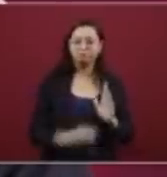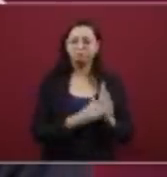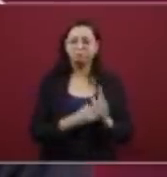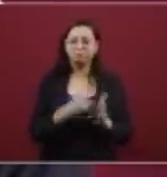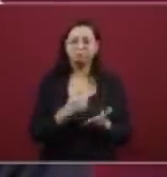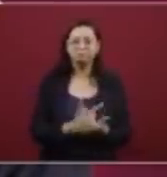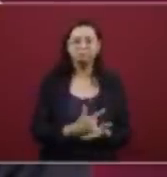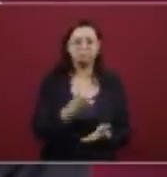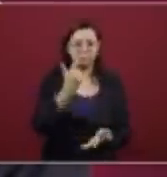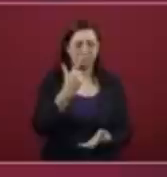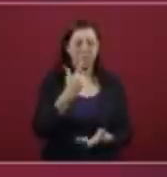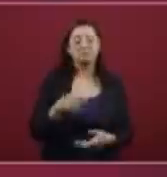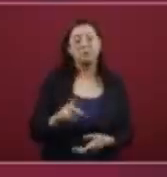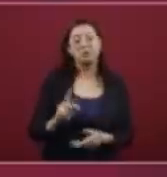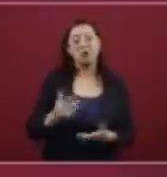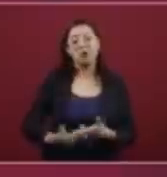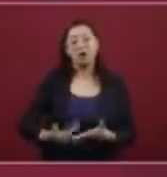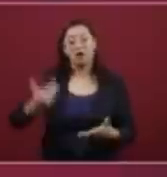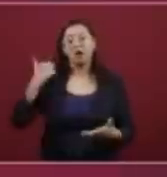no graves